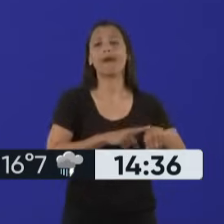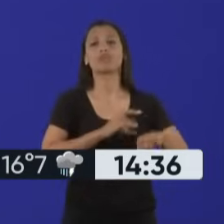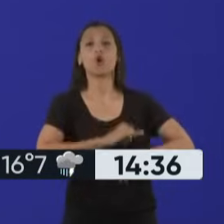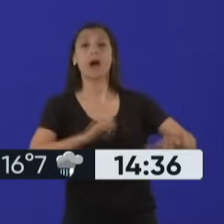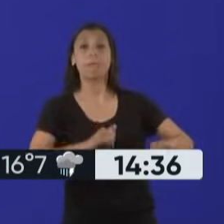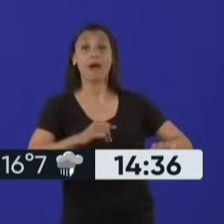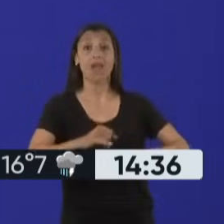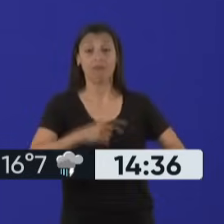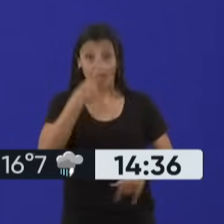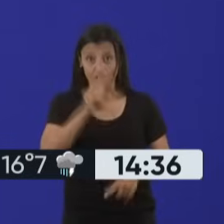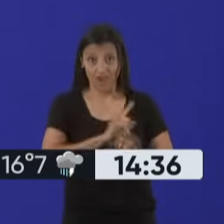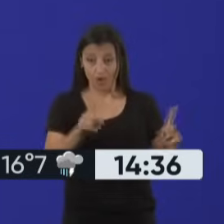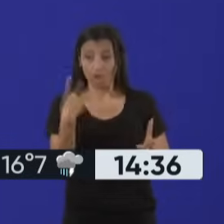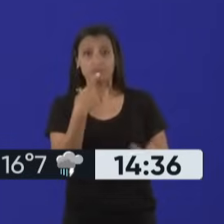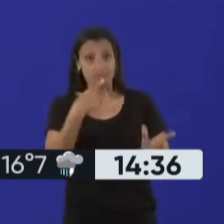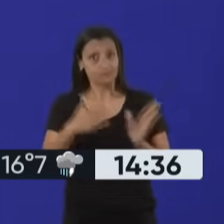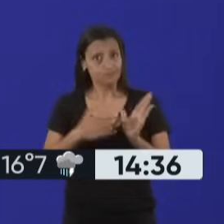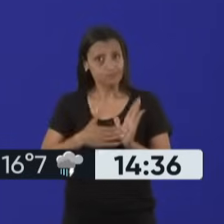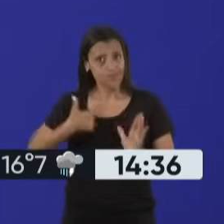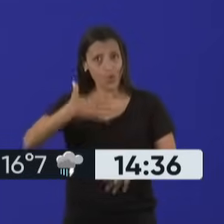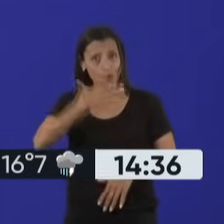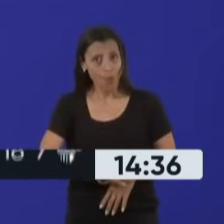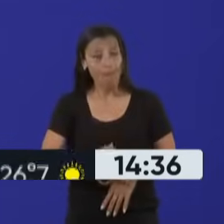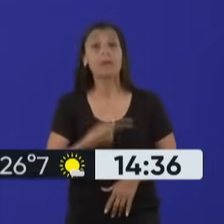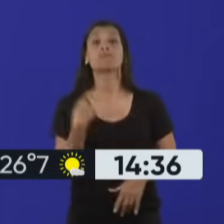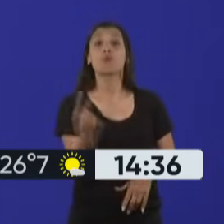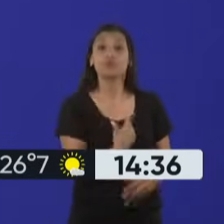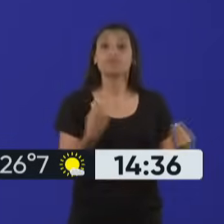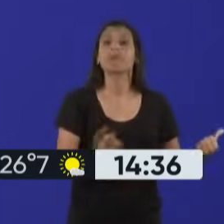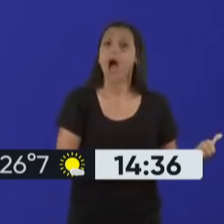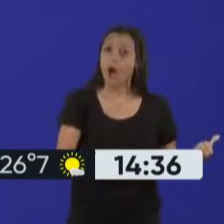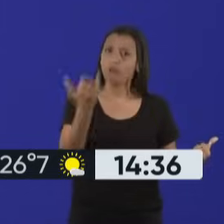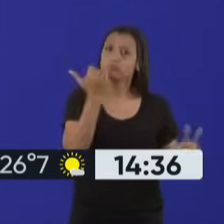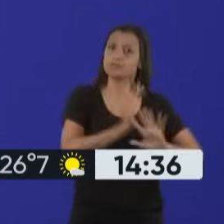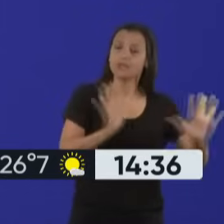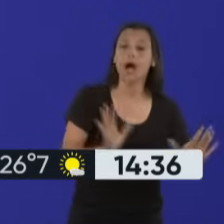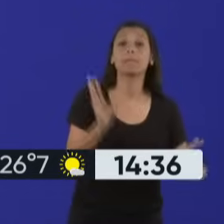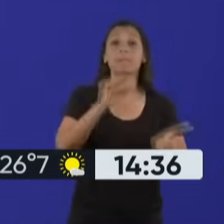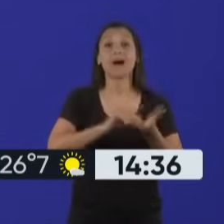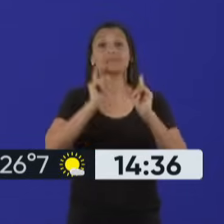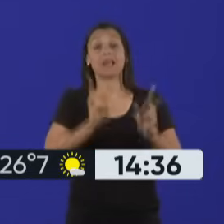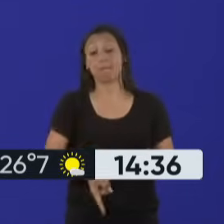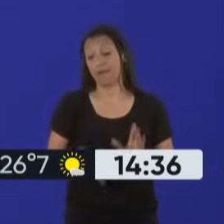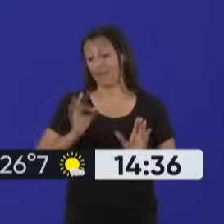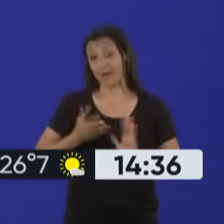hicimos. De hecho, no solo hicimos el ajuste, sino que a lo largo del 2024 bajamos